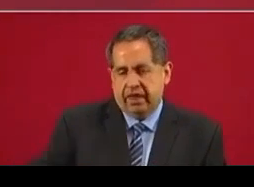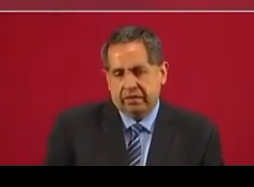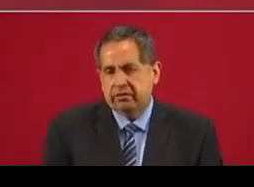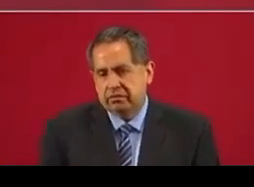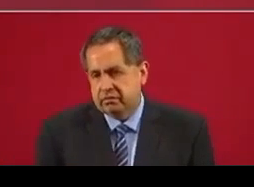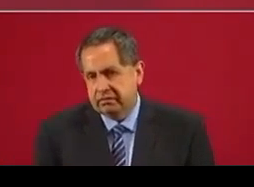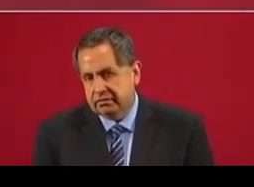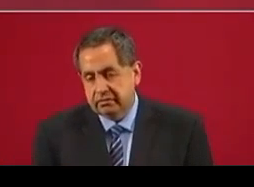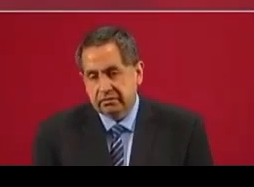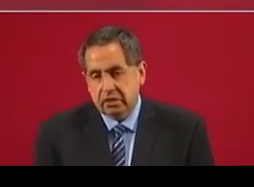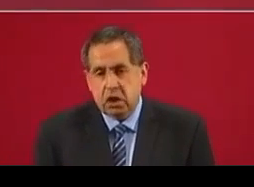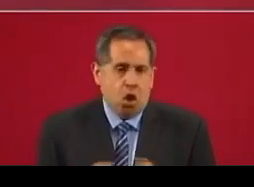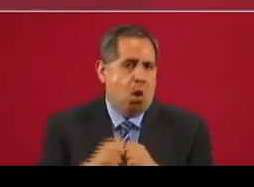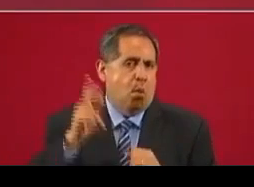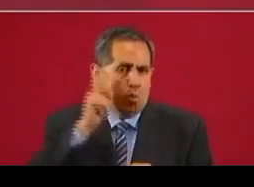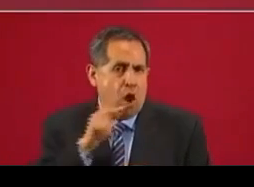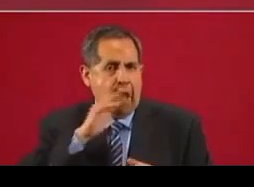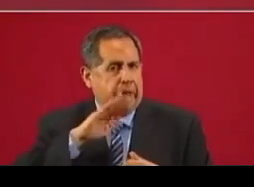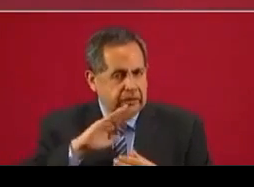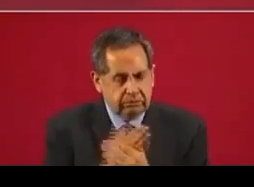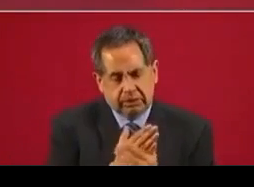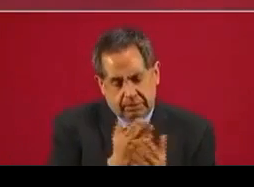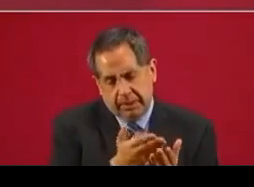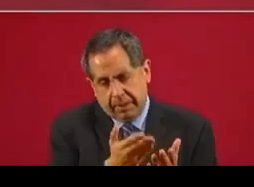desde luego con pruebas